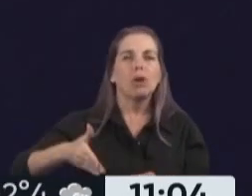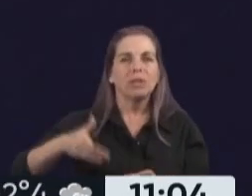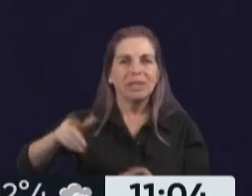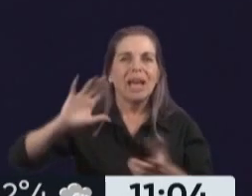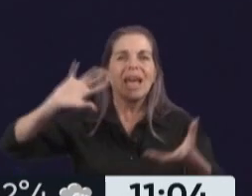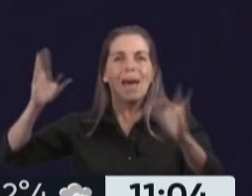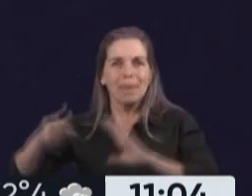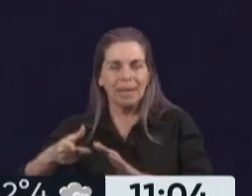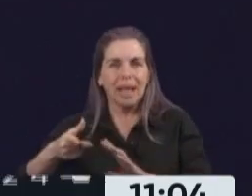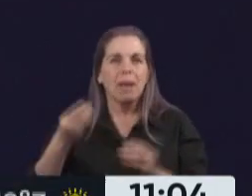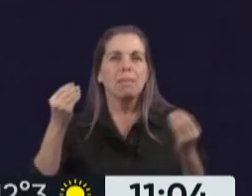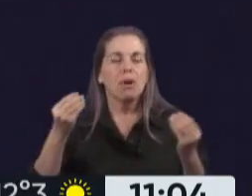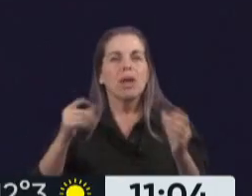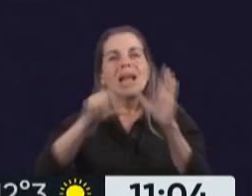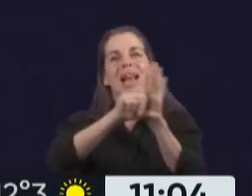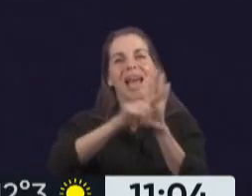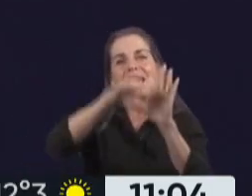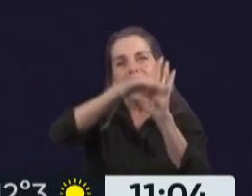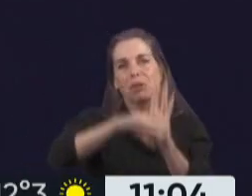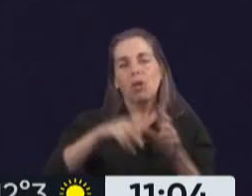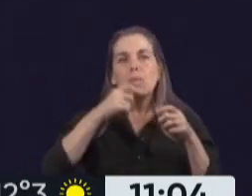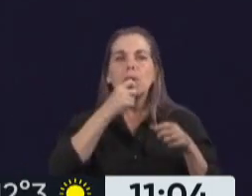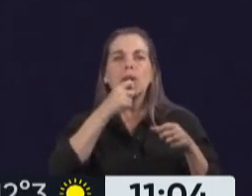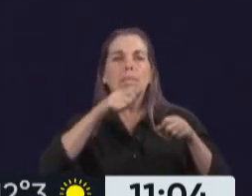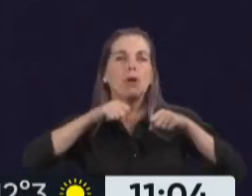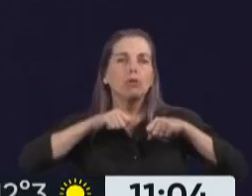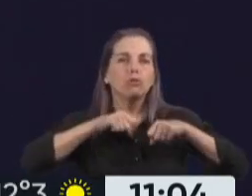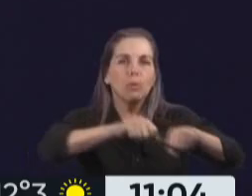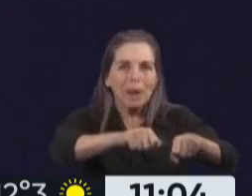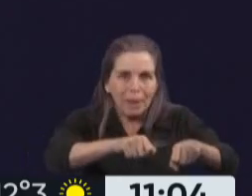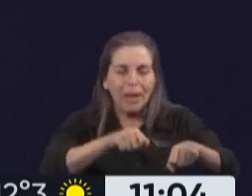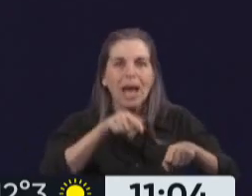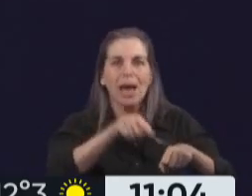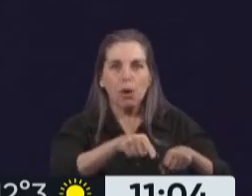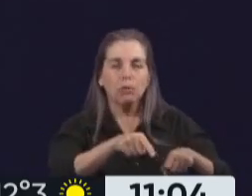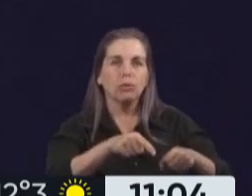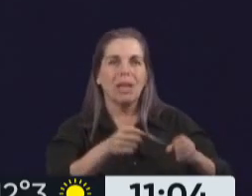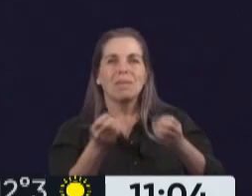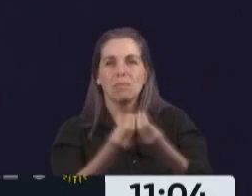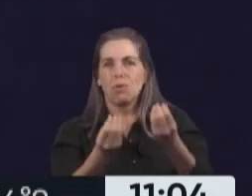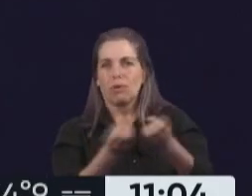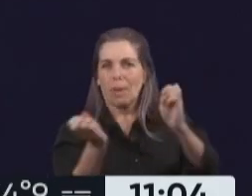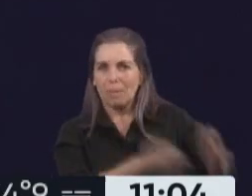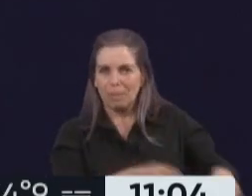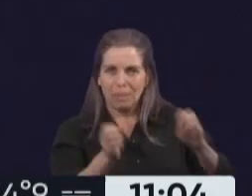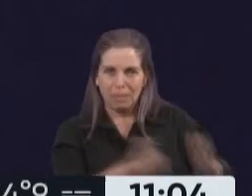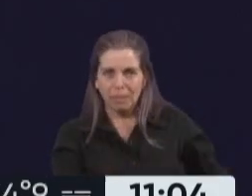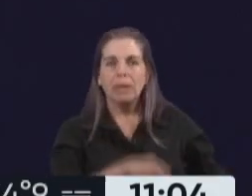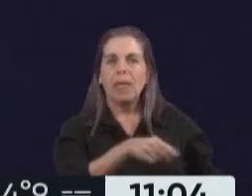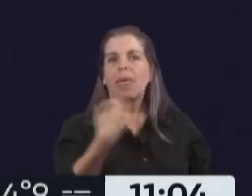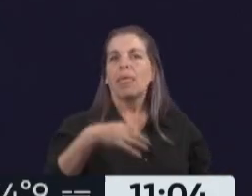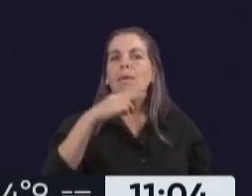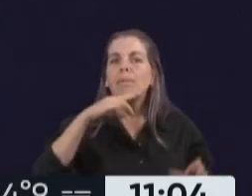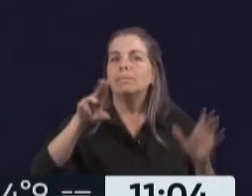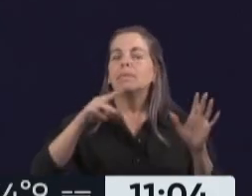ya que por legislación provincial los supermercados, como generadores de residuos voluminosos, tienen obligaciones de